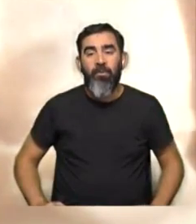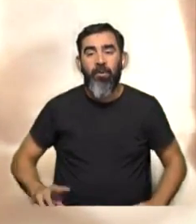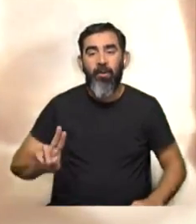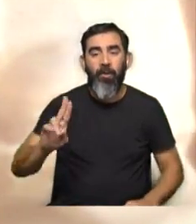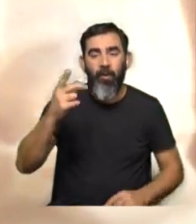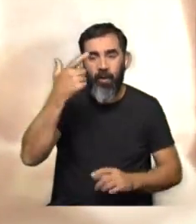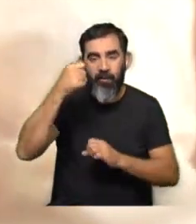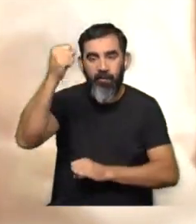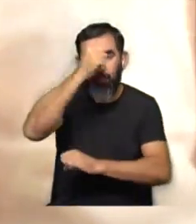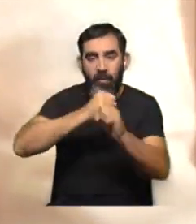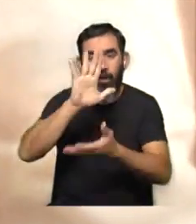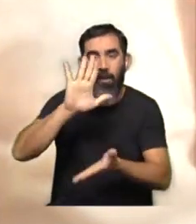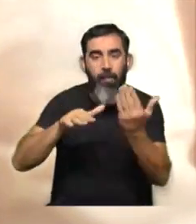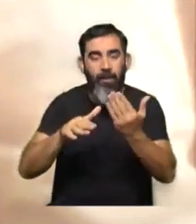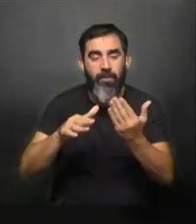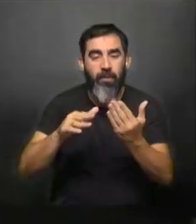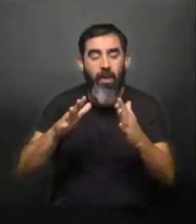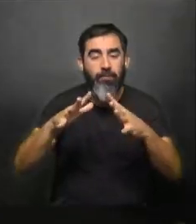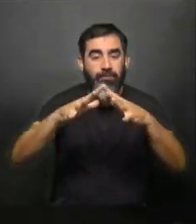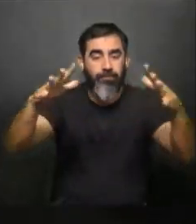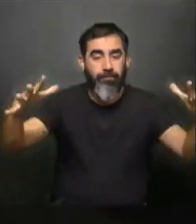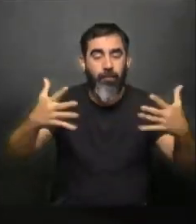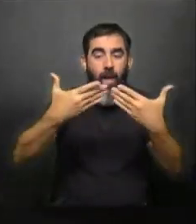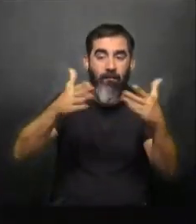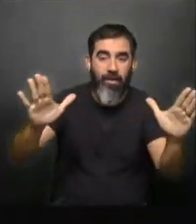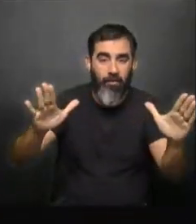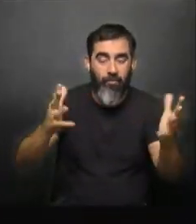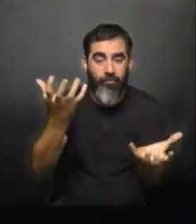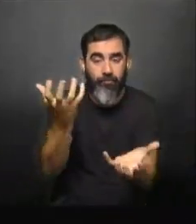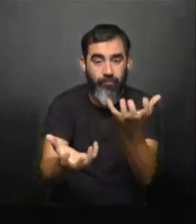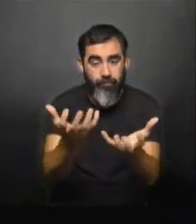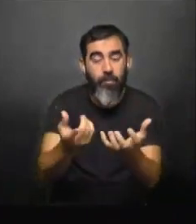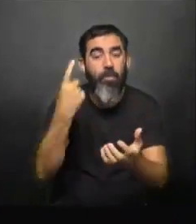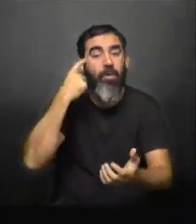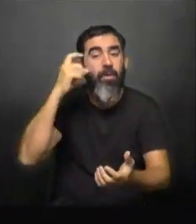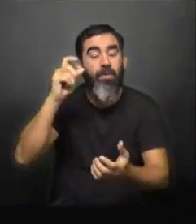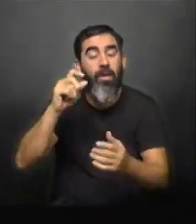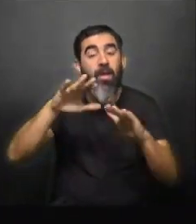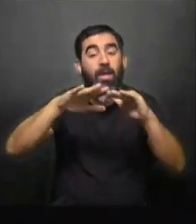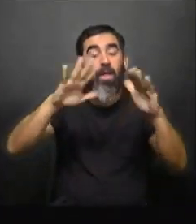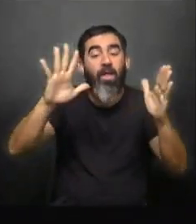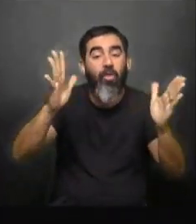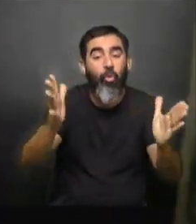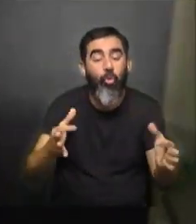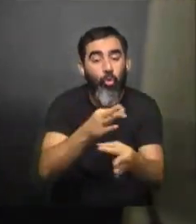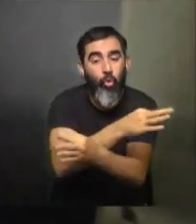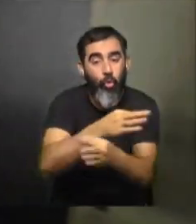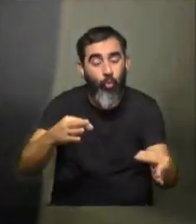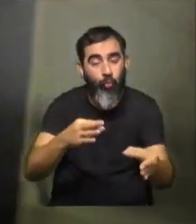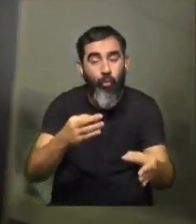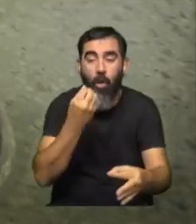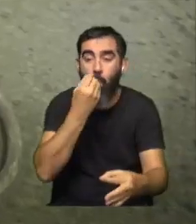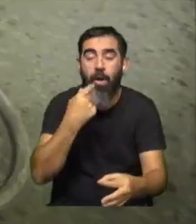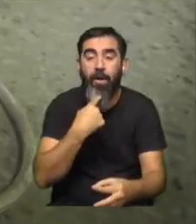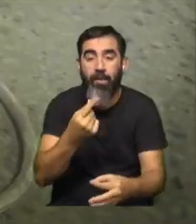Igual la tecnología más utilizada es la de hogar abierto, pero la idea en el laboratorio es ensayar estufas también eficientes o de alto rendimiento, sí, las